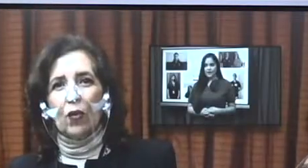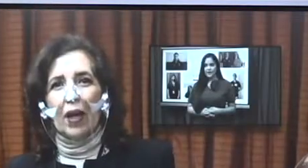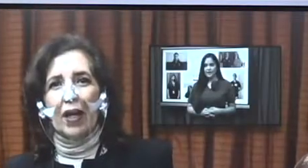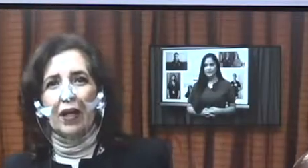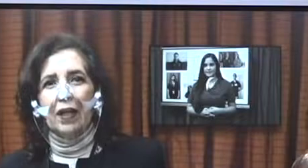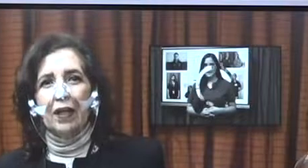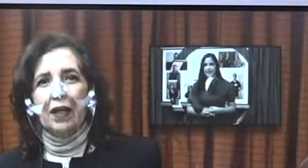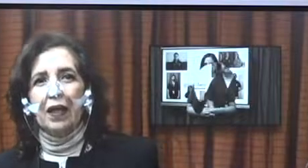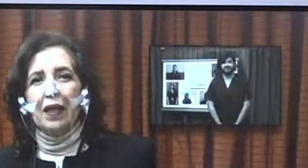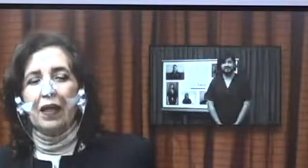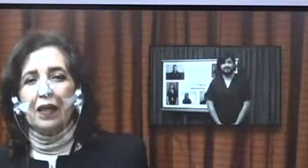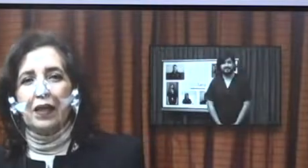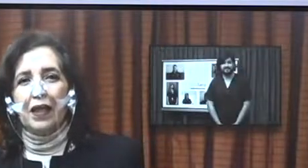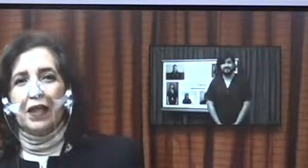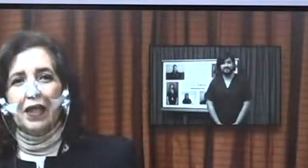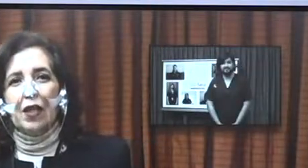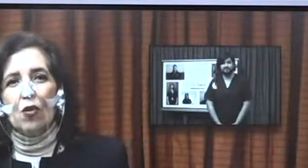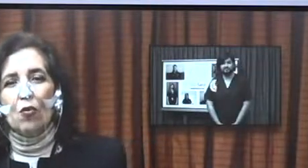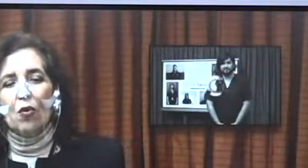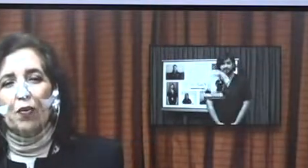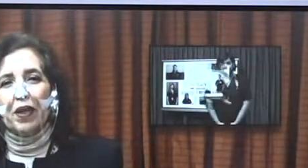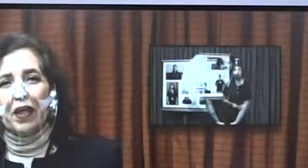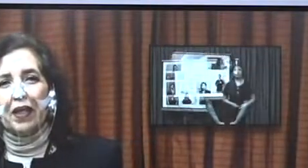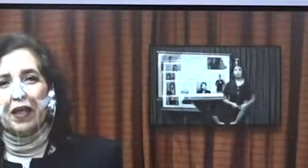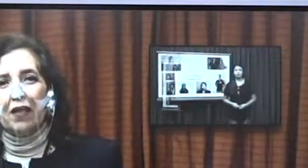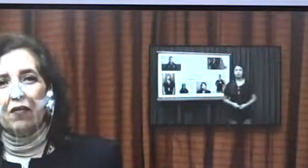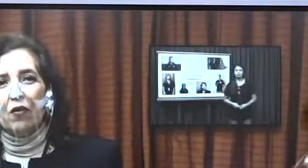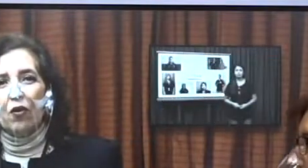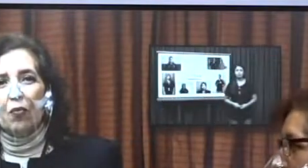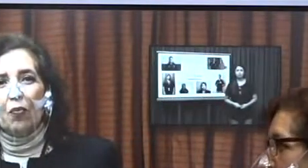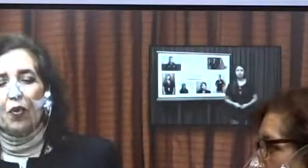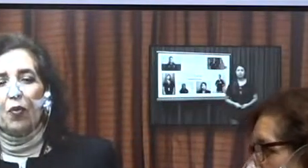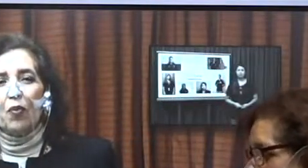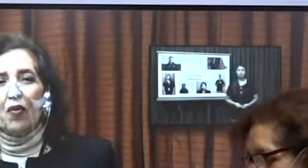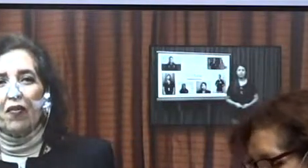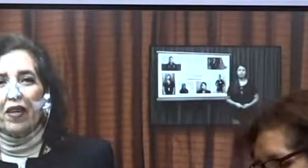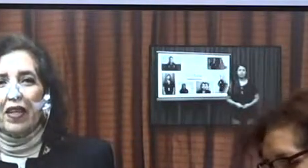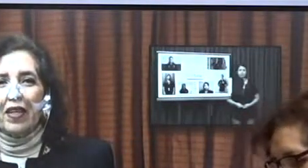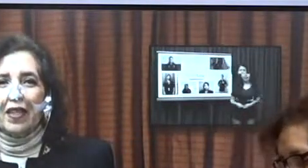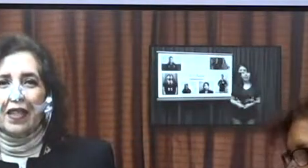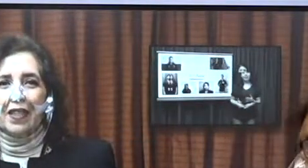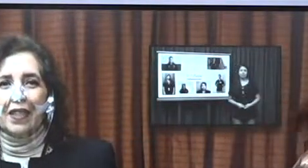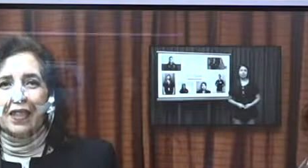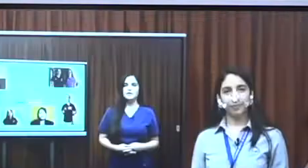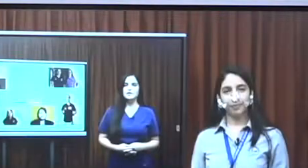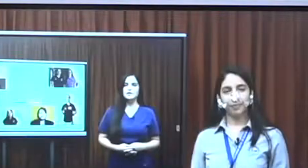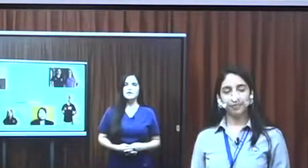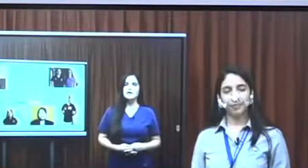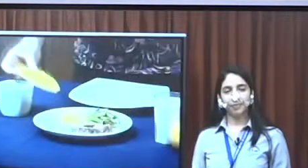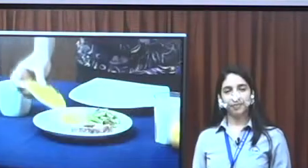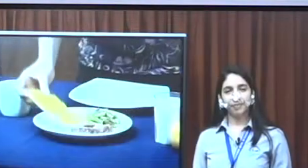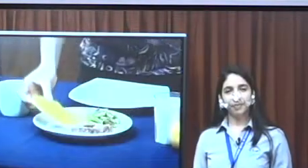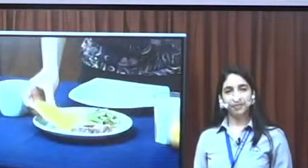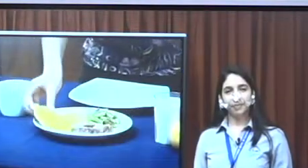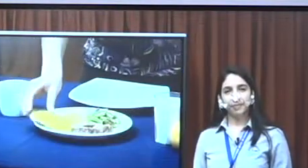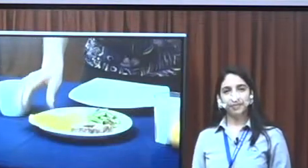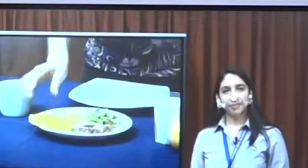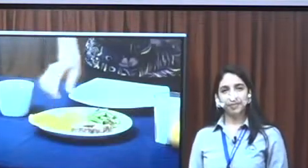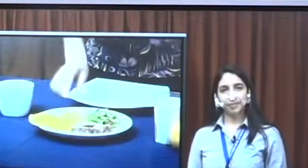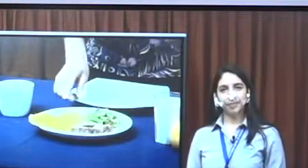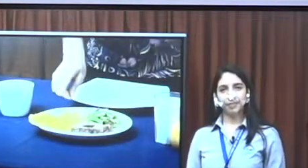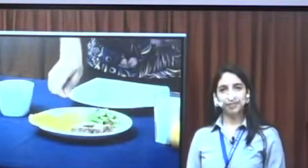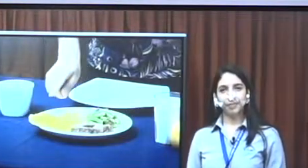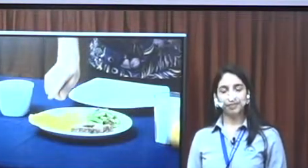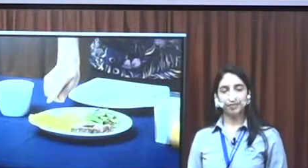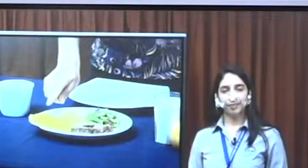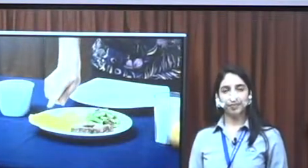en Chile se produjo la municipalización de la educación, por tanto, posee formar parte en esa fecha de